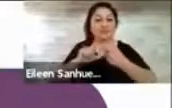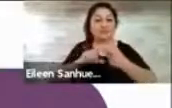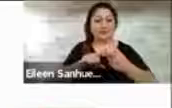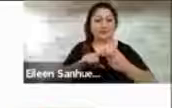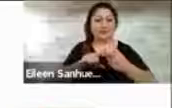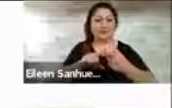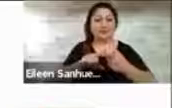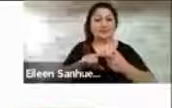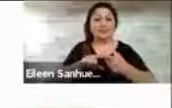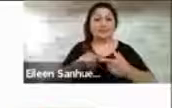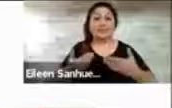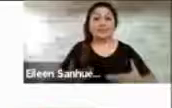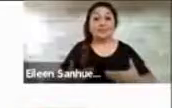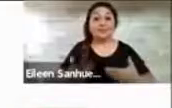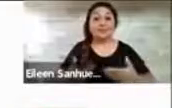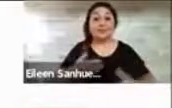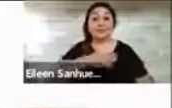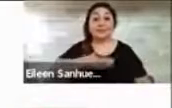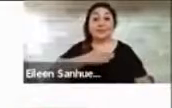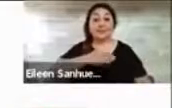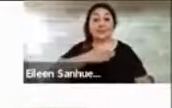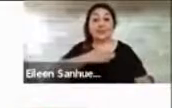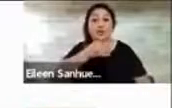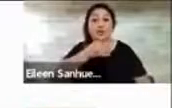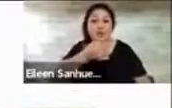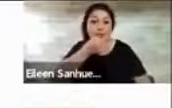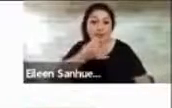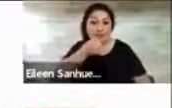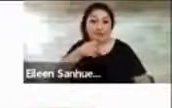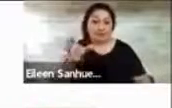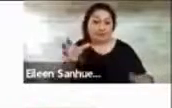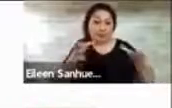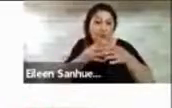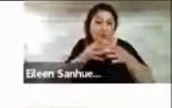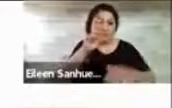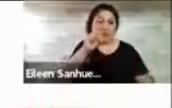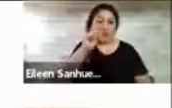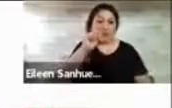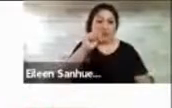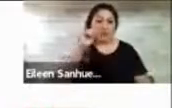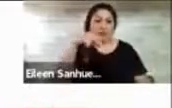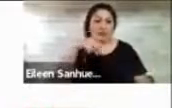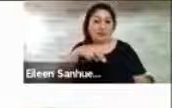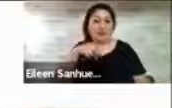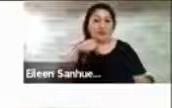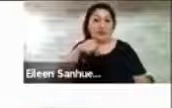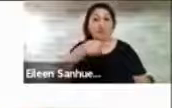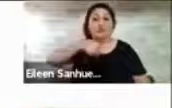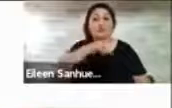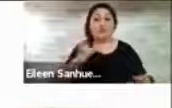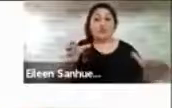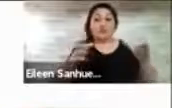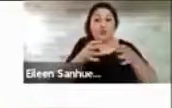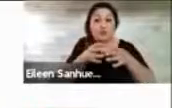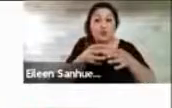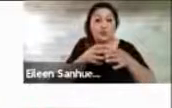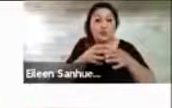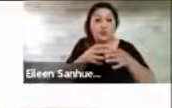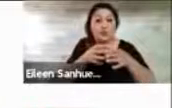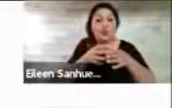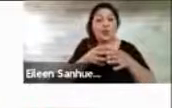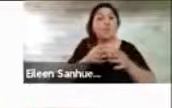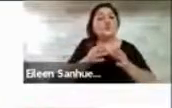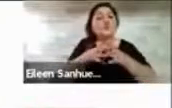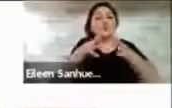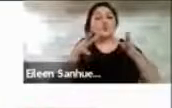Entonces, les quiero comentar un poco quiénes somos el equipo de Rakim. Somos un equipo interdisciplinario, muy